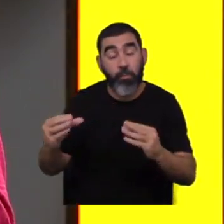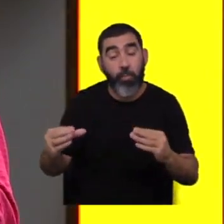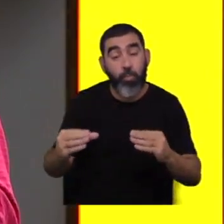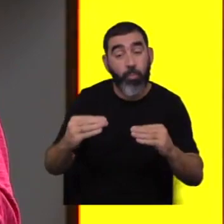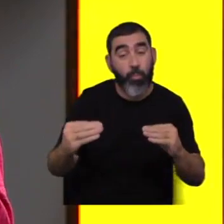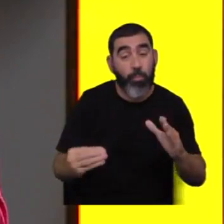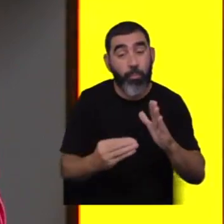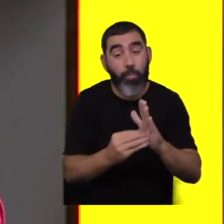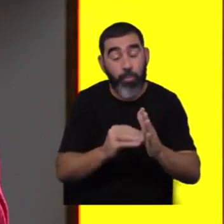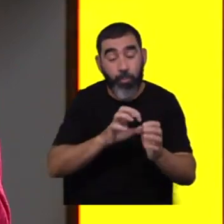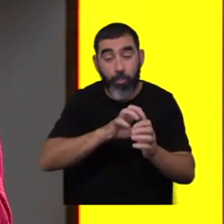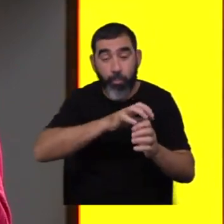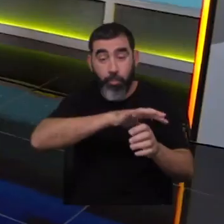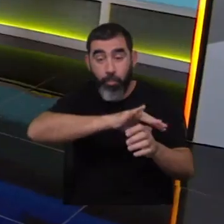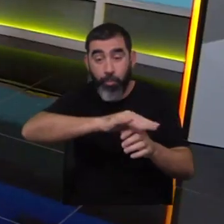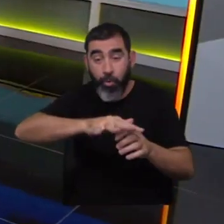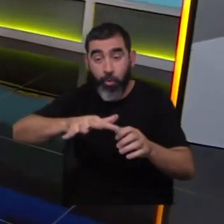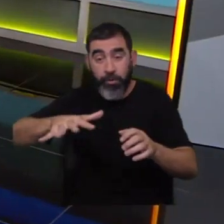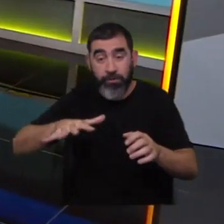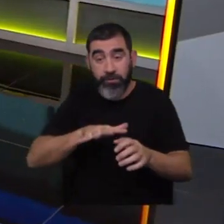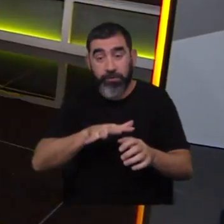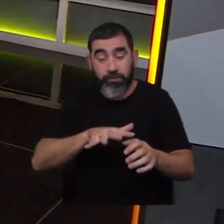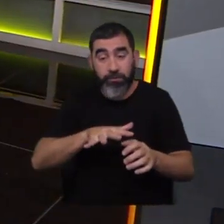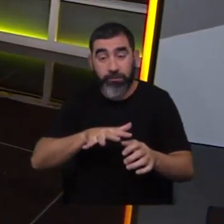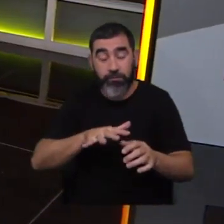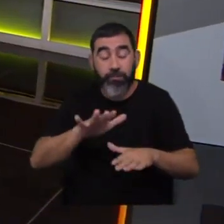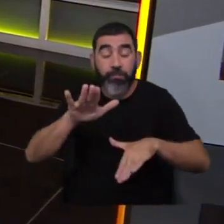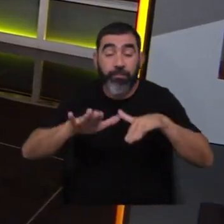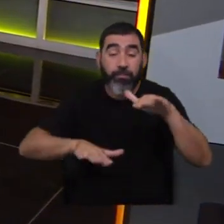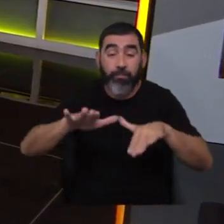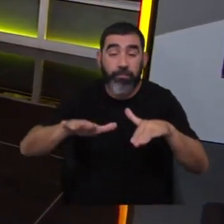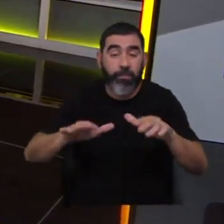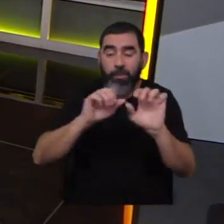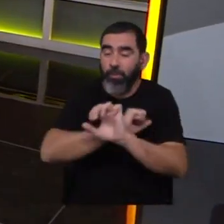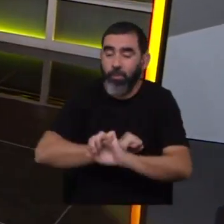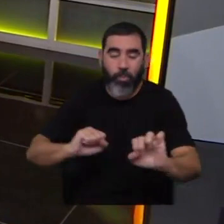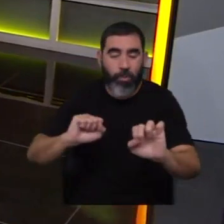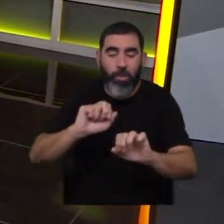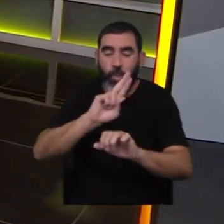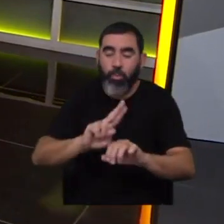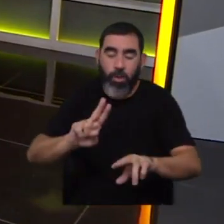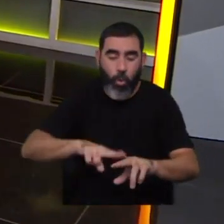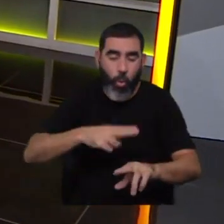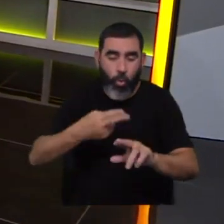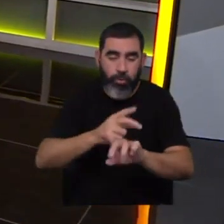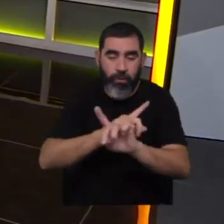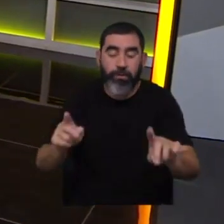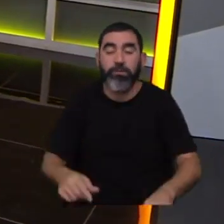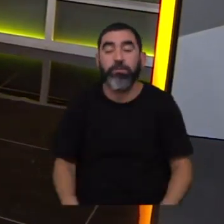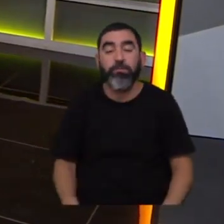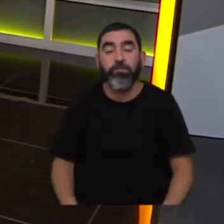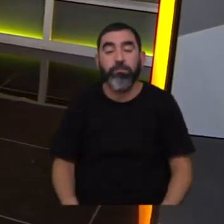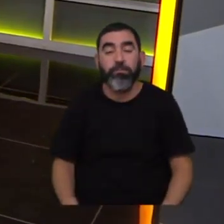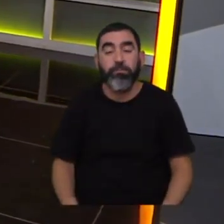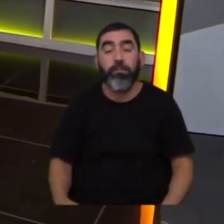es colonizada, queda, digamos, queda condicionada, obviamente no puede volver a utilizarse, ¿no? Sí, está bien. Gracias, Alexandra, nos